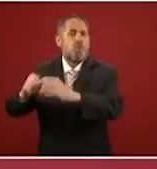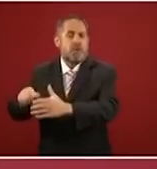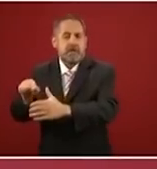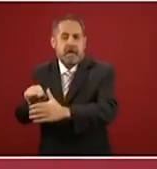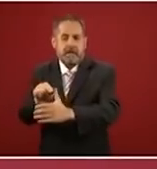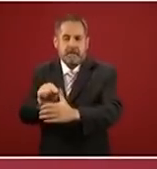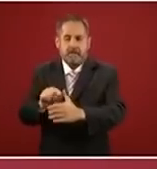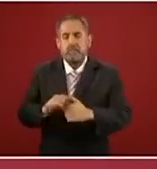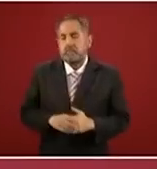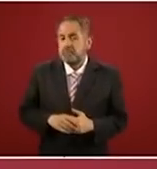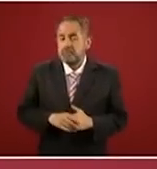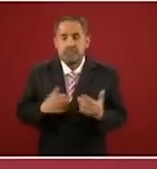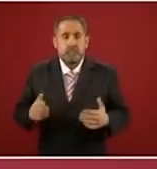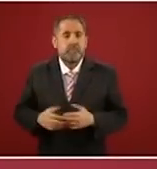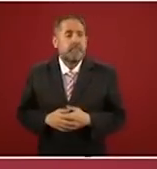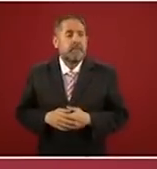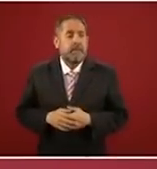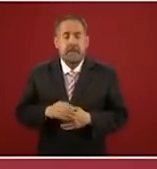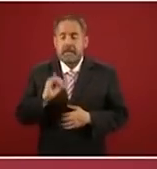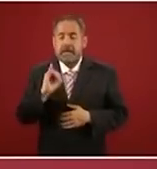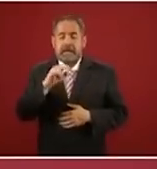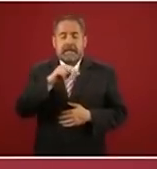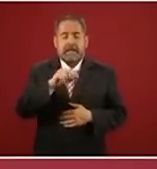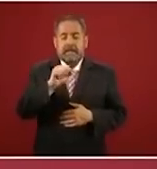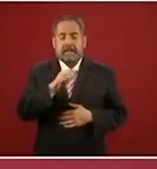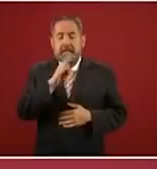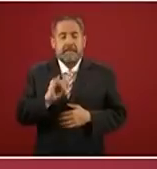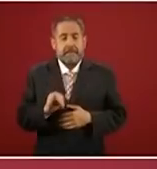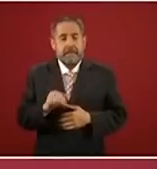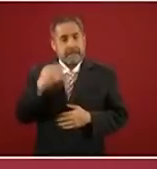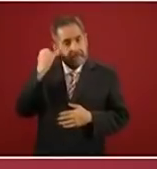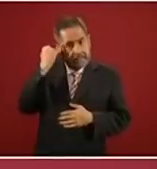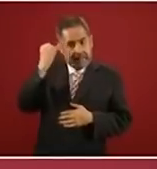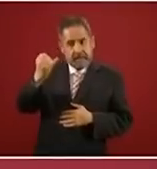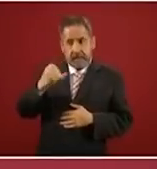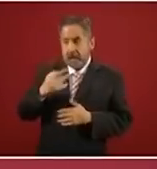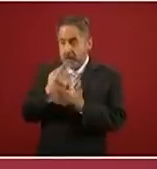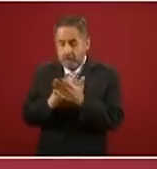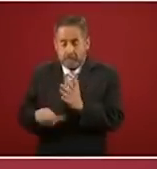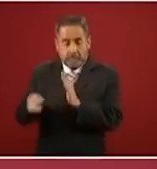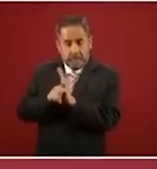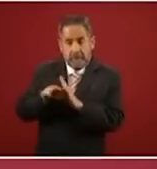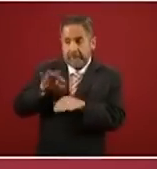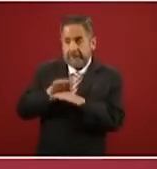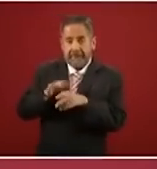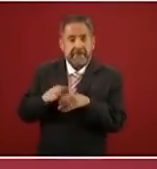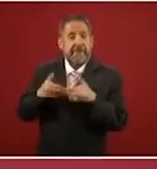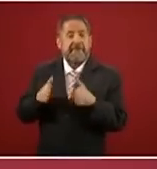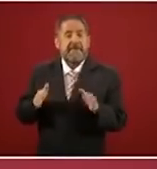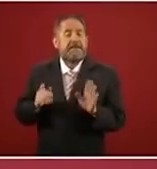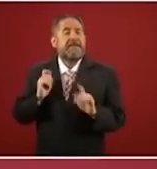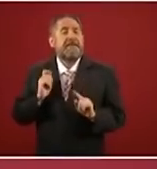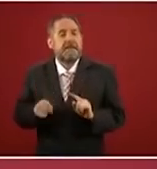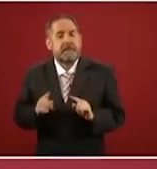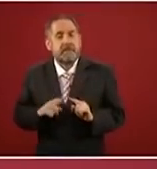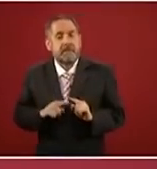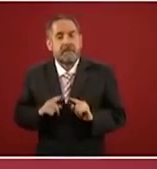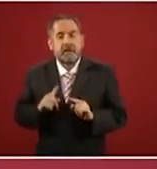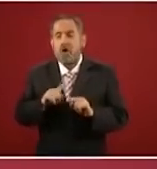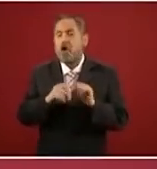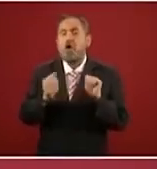instituto de salud para el bienestar está planteando que las propias plazas que se van a abrir estén